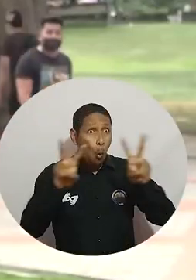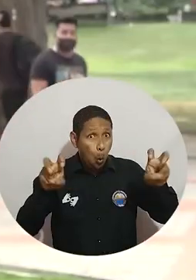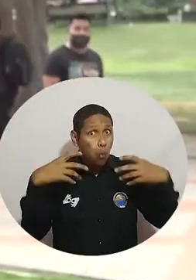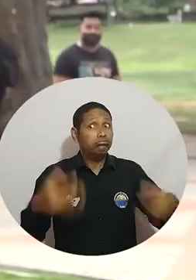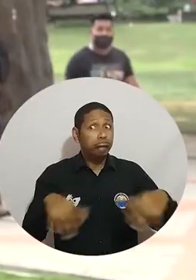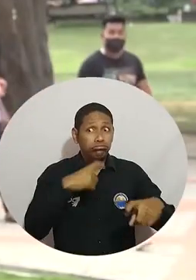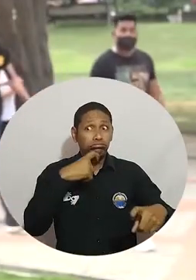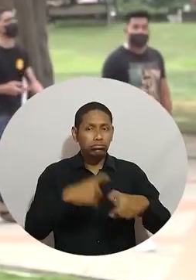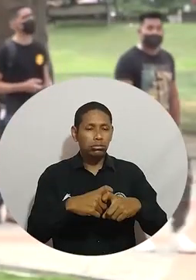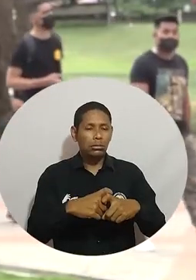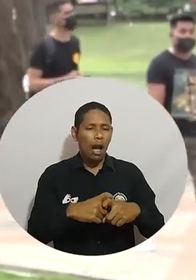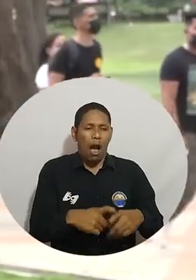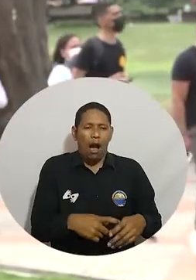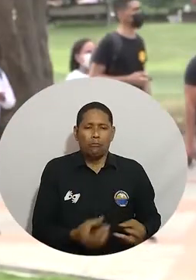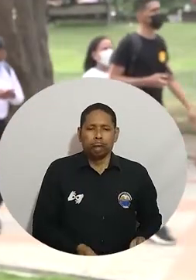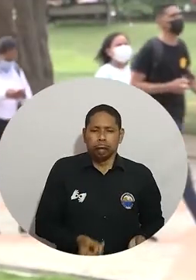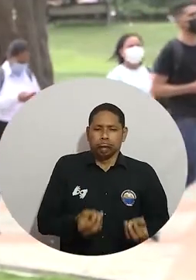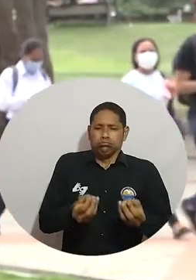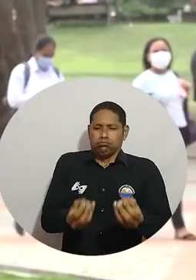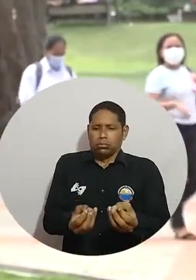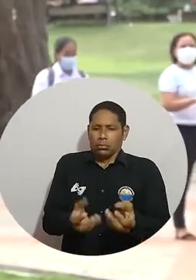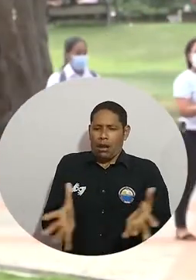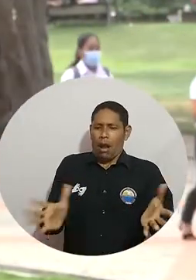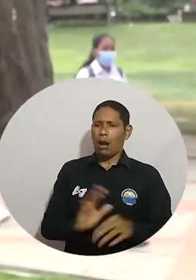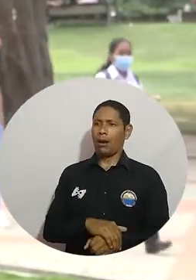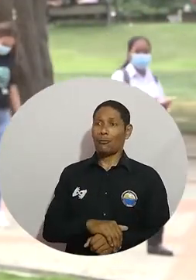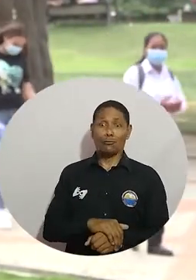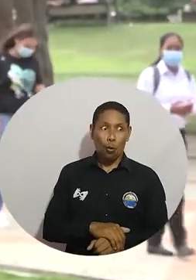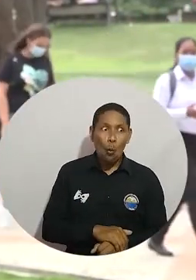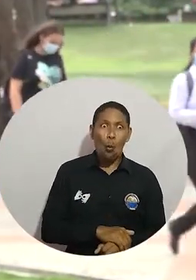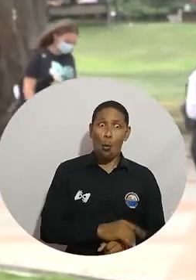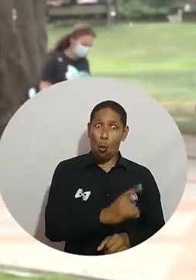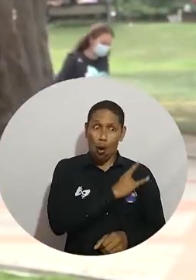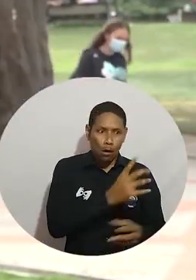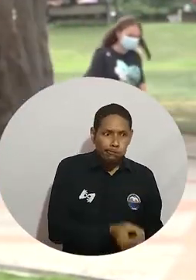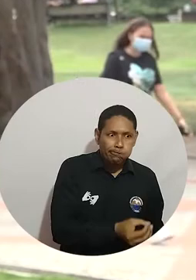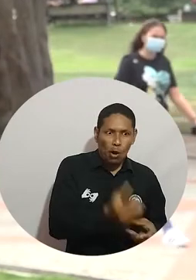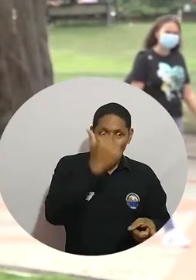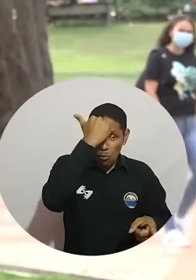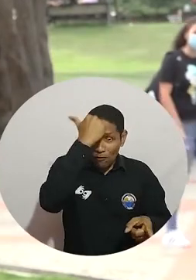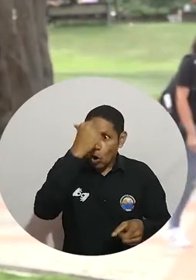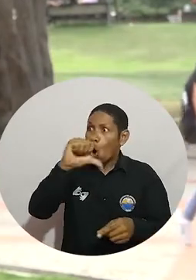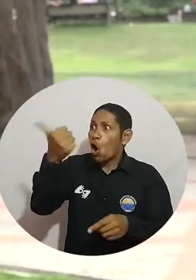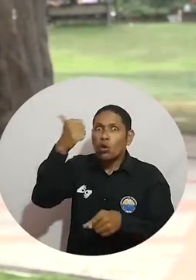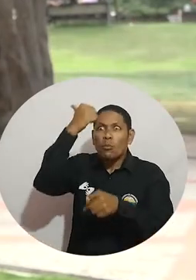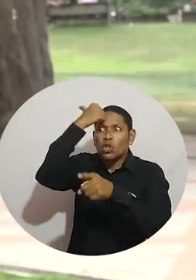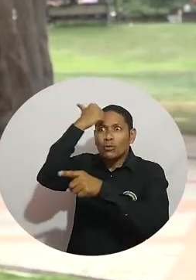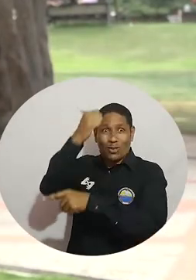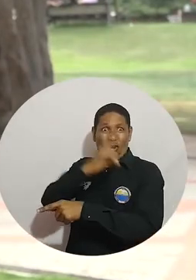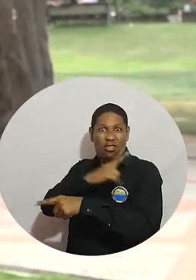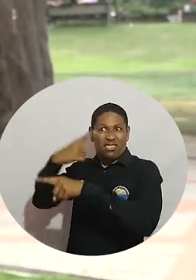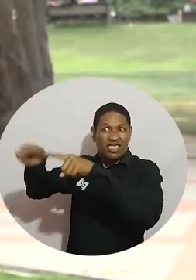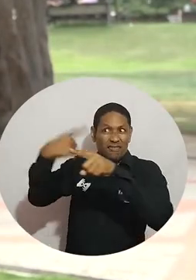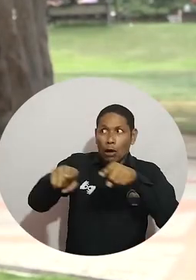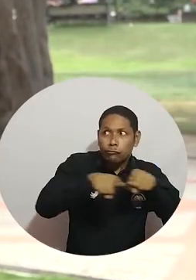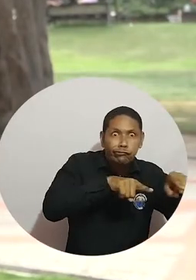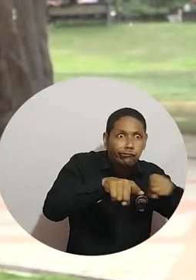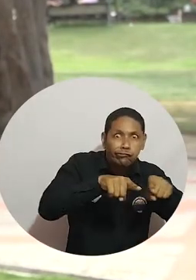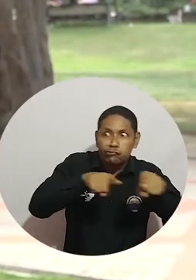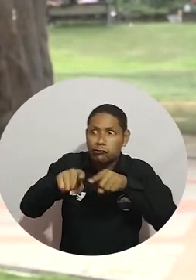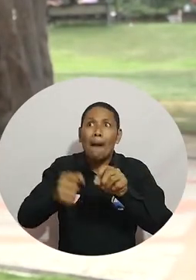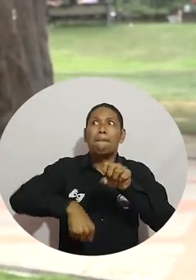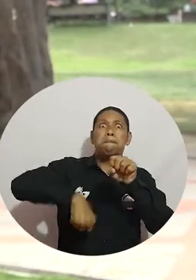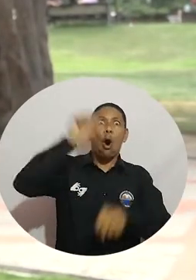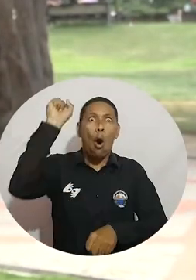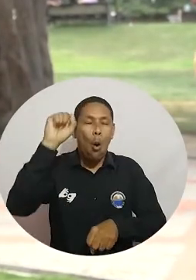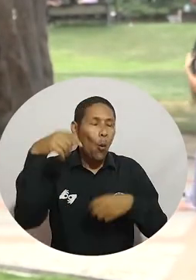tema competitivo, ¿no? Que no depende directamente de la postulación de la universidad, sino que una vez la universidad postula, los profesores tienen que competir con profesores de otras universidades